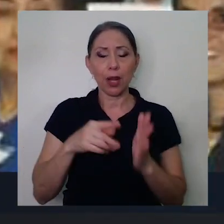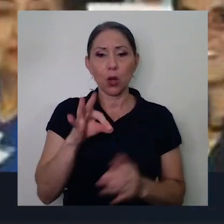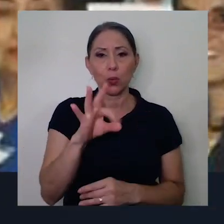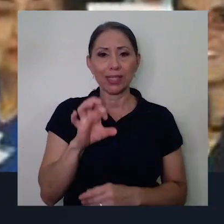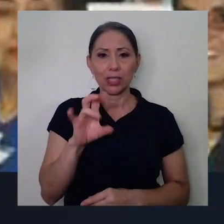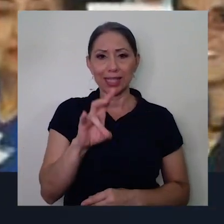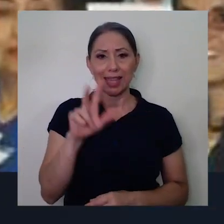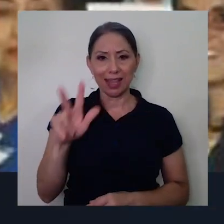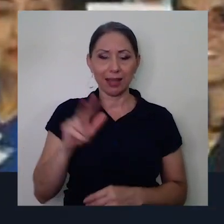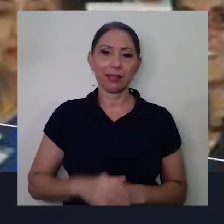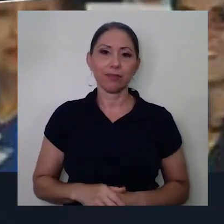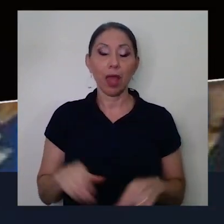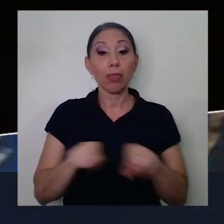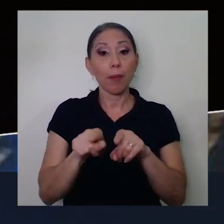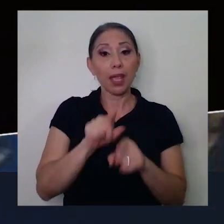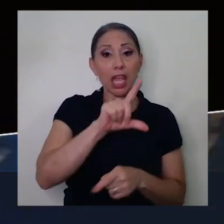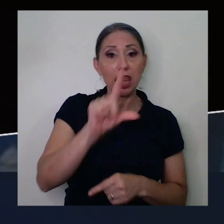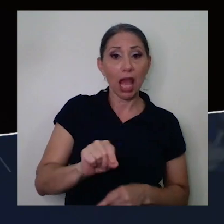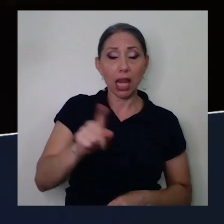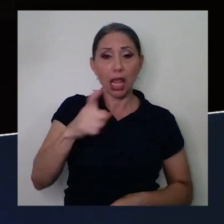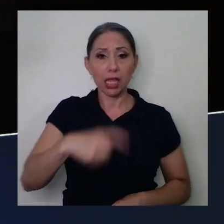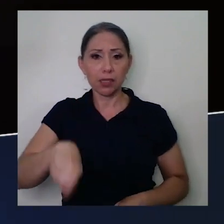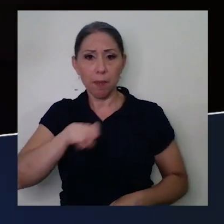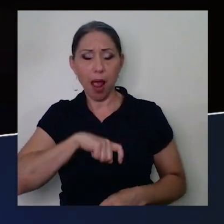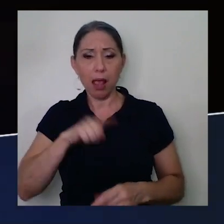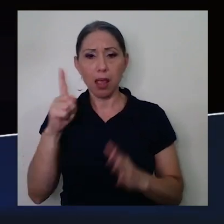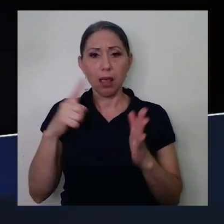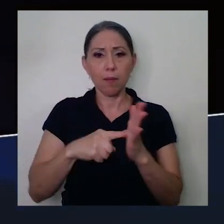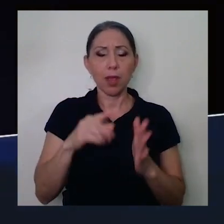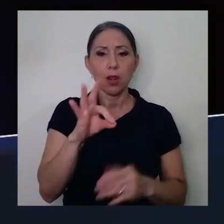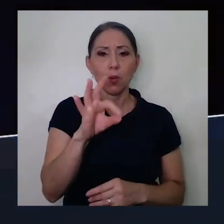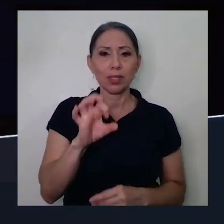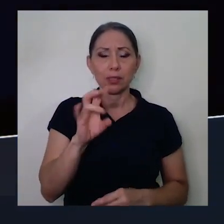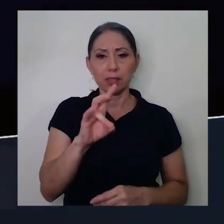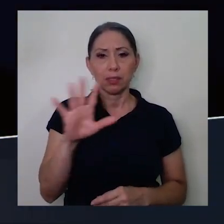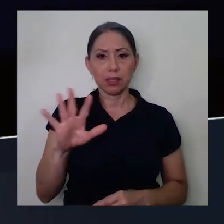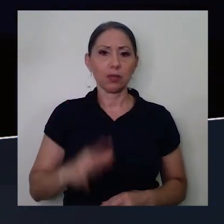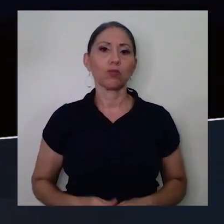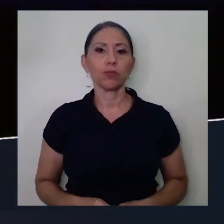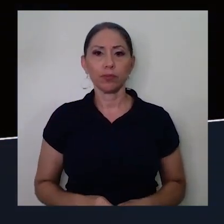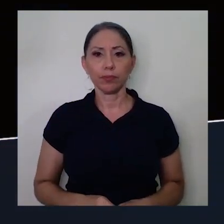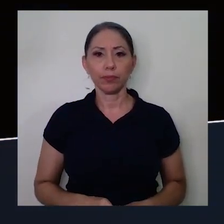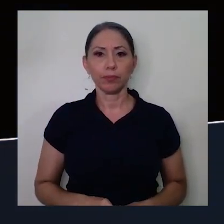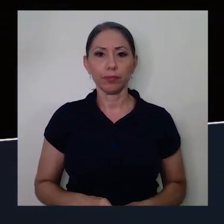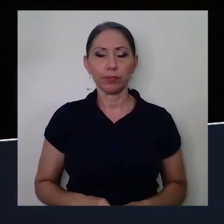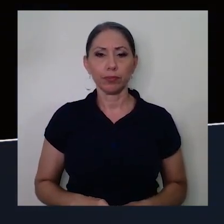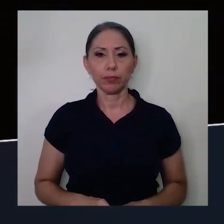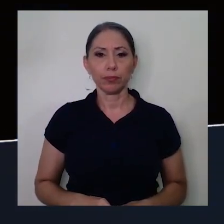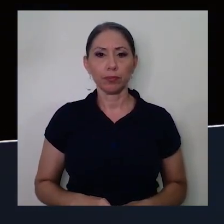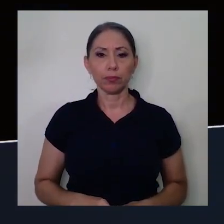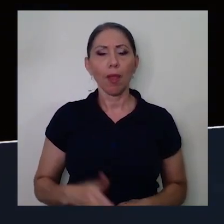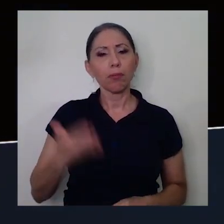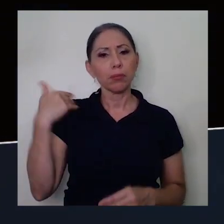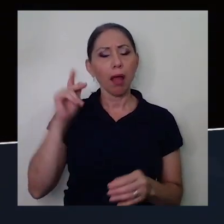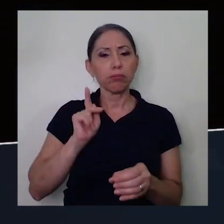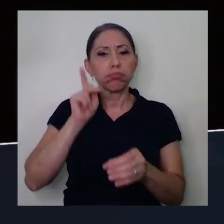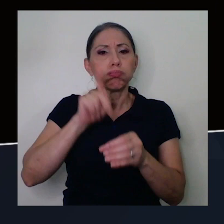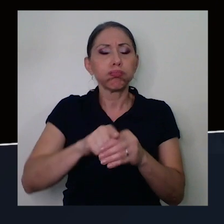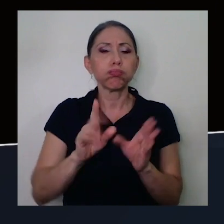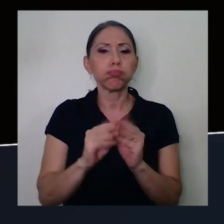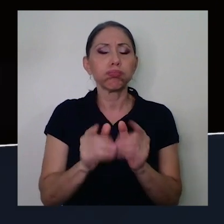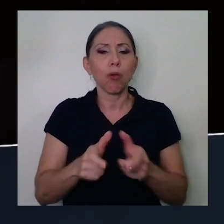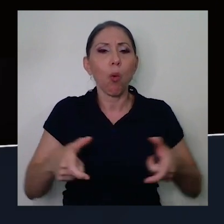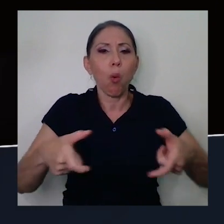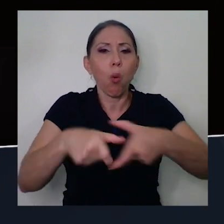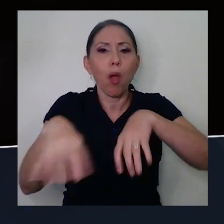Procesal Penal en Córdoba, Argentina en 1973, así como en Italia y en España en